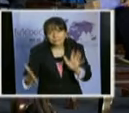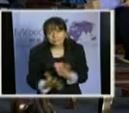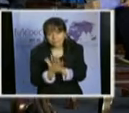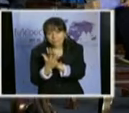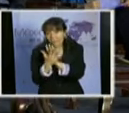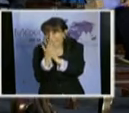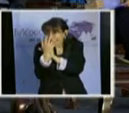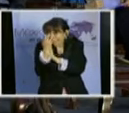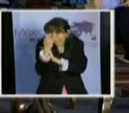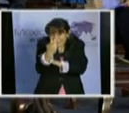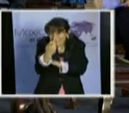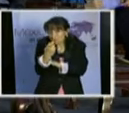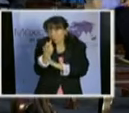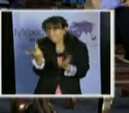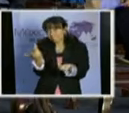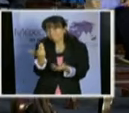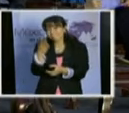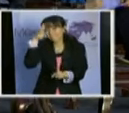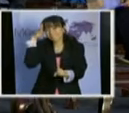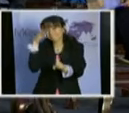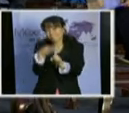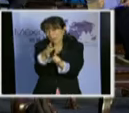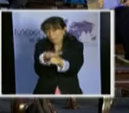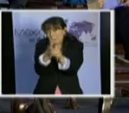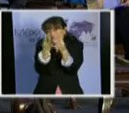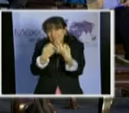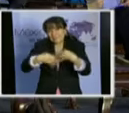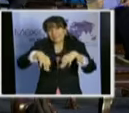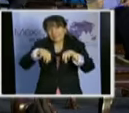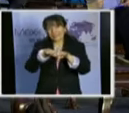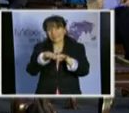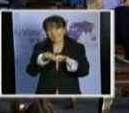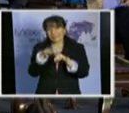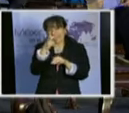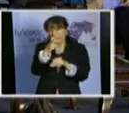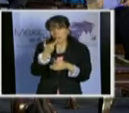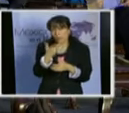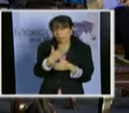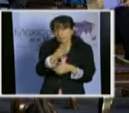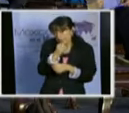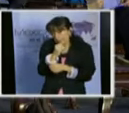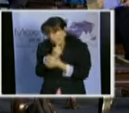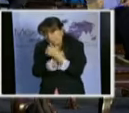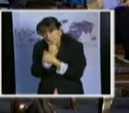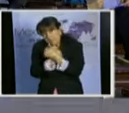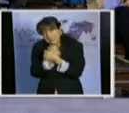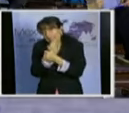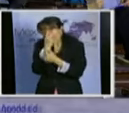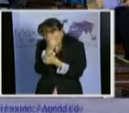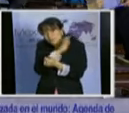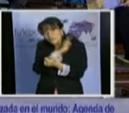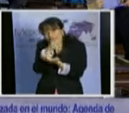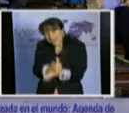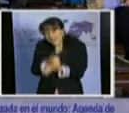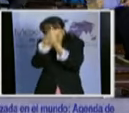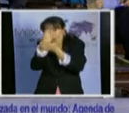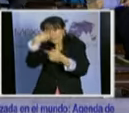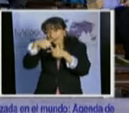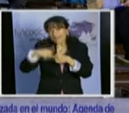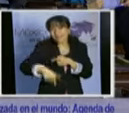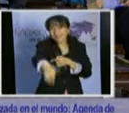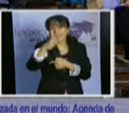la clave y seguramente ahí está también la pista para los años que vienen. Dar acceso a las organizaciones,